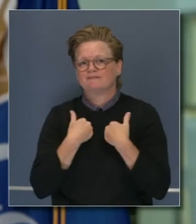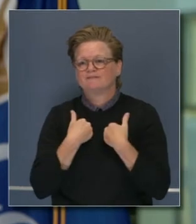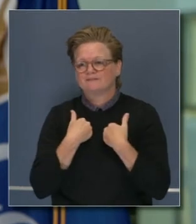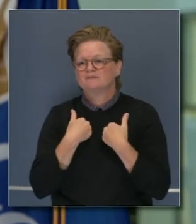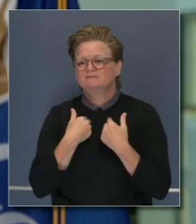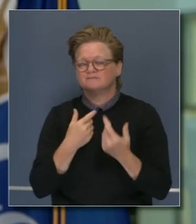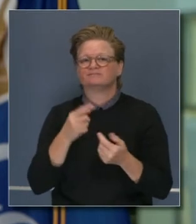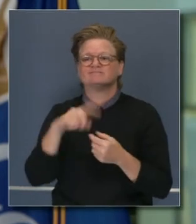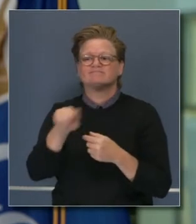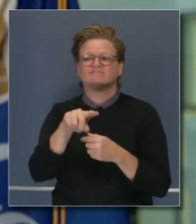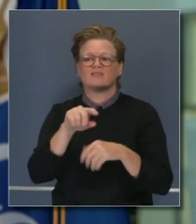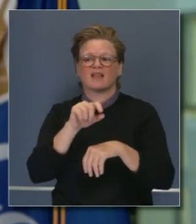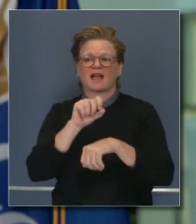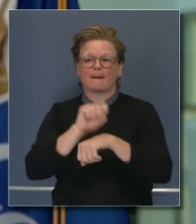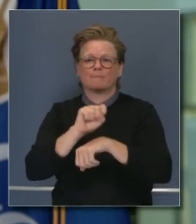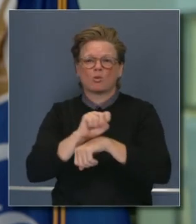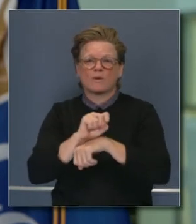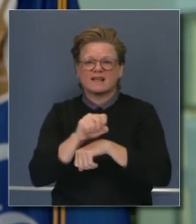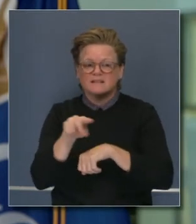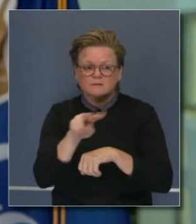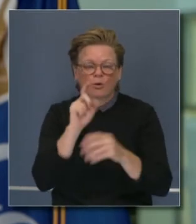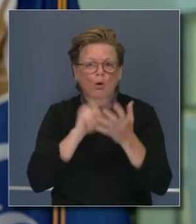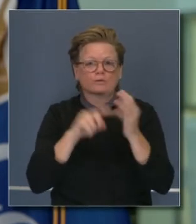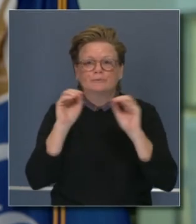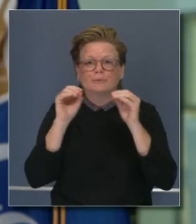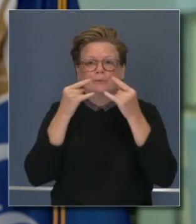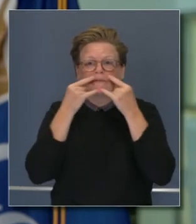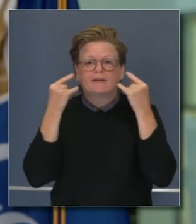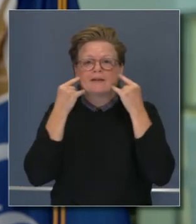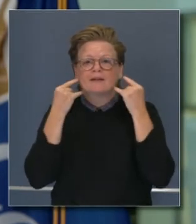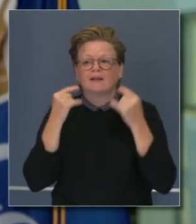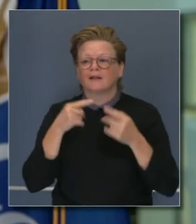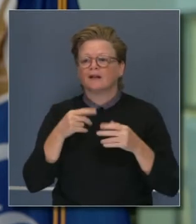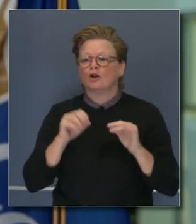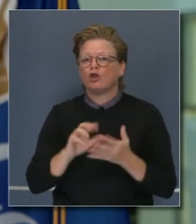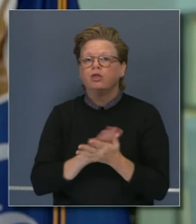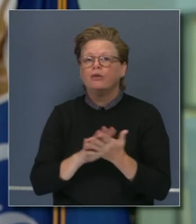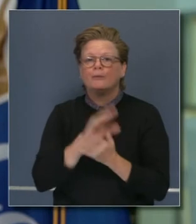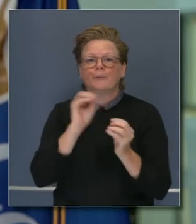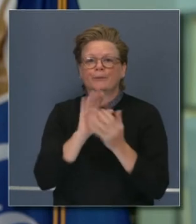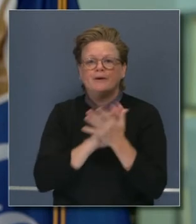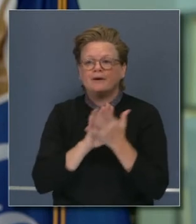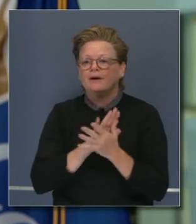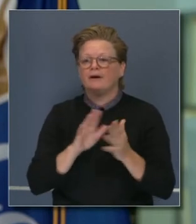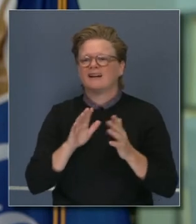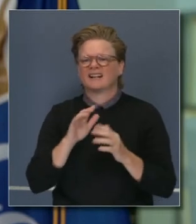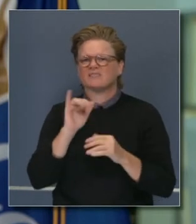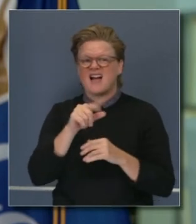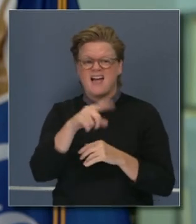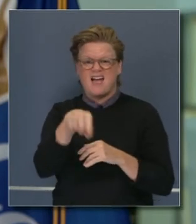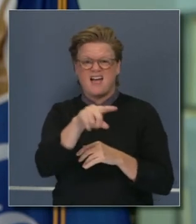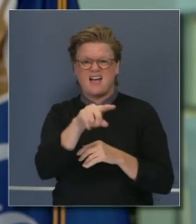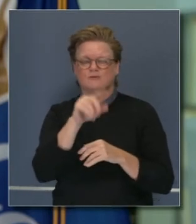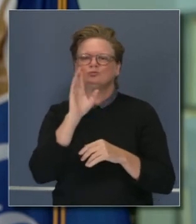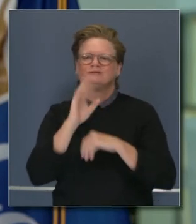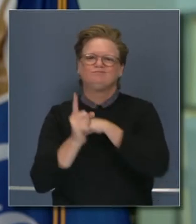su propia seguridad o seguridad de otras personas o clientes y empleados. Ellos se han movilizado para dar multas